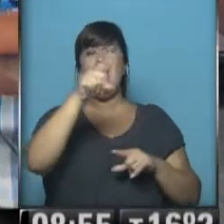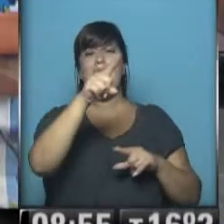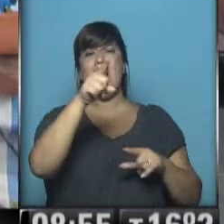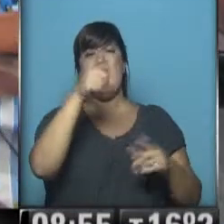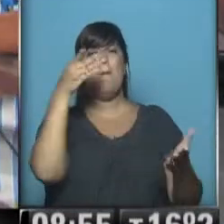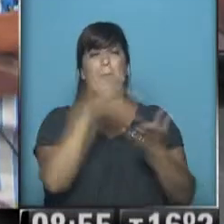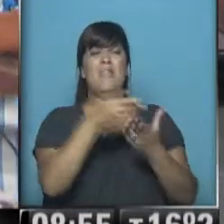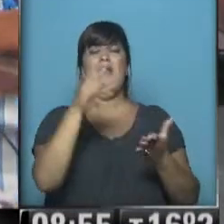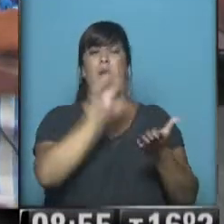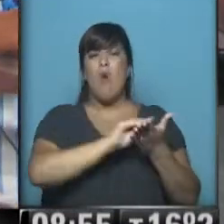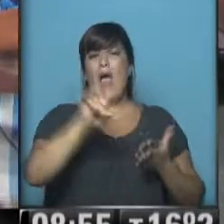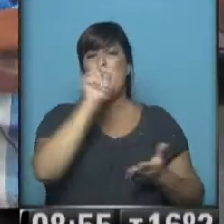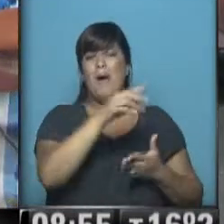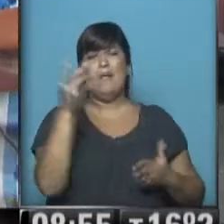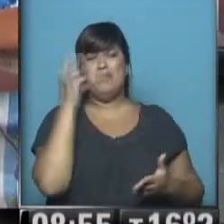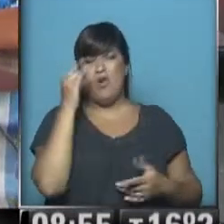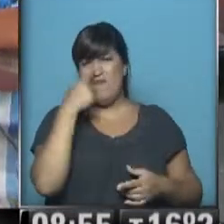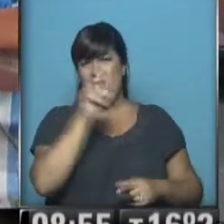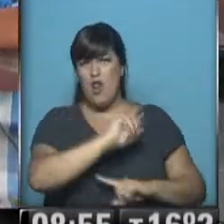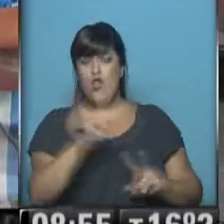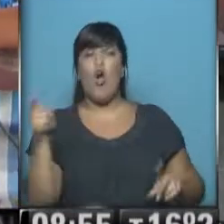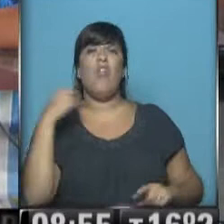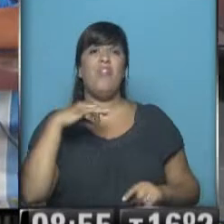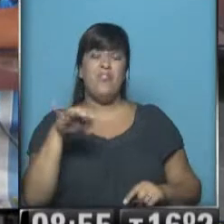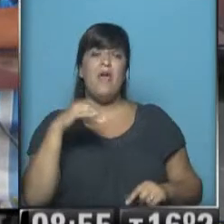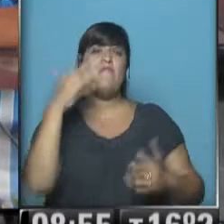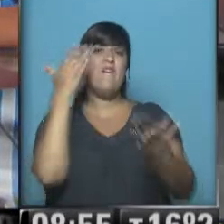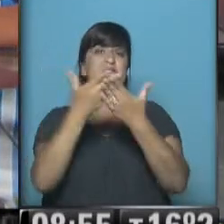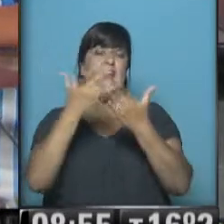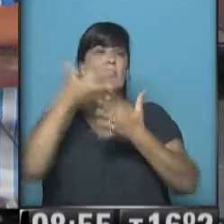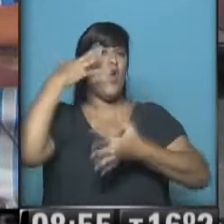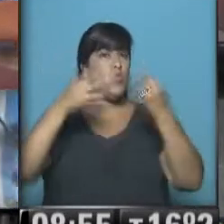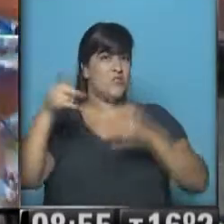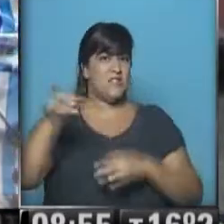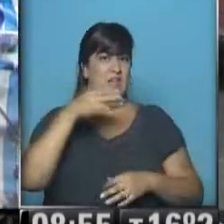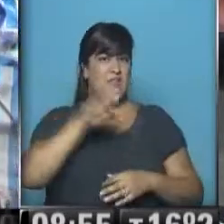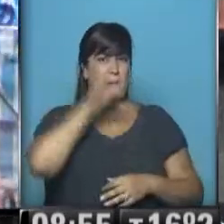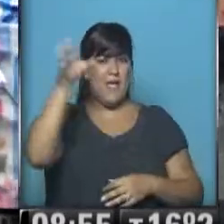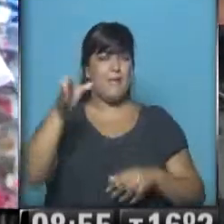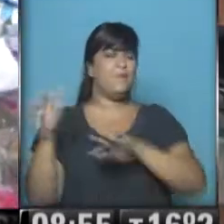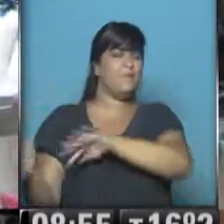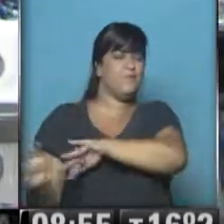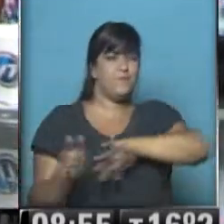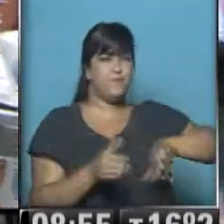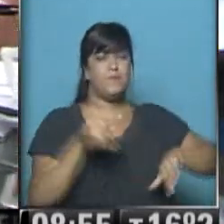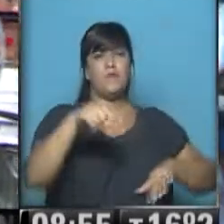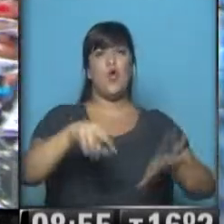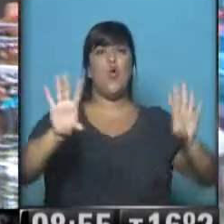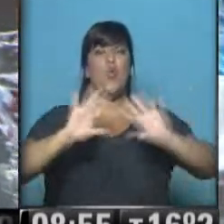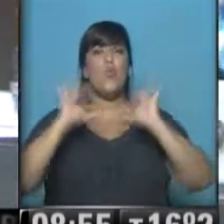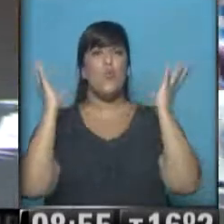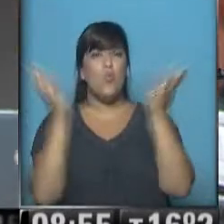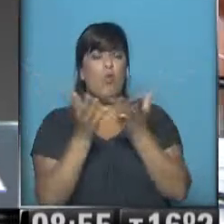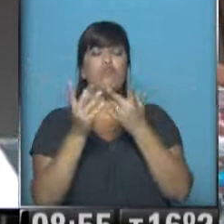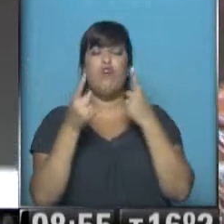a la misma testigo. Y tendrá que ratificarlo o no frente a la justicia nuevamente. Bueno, cambiamos de tema. En el mundo se